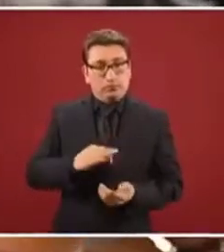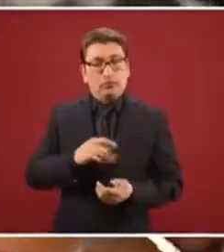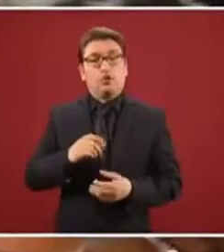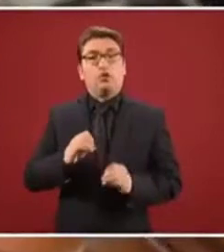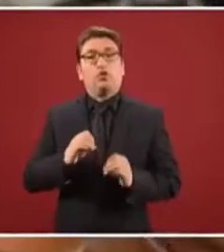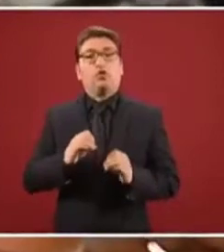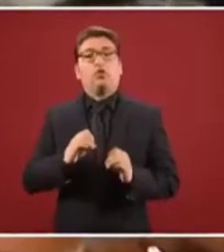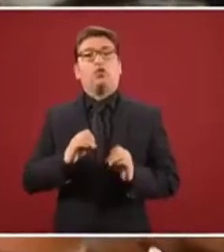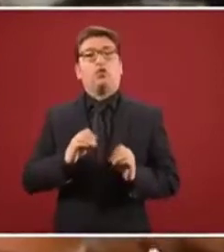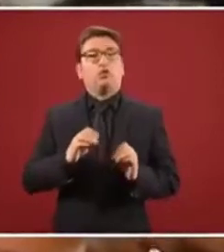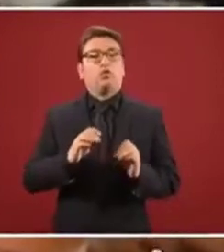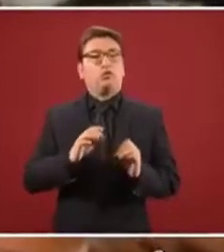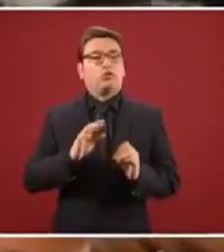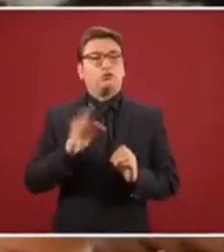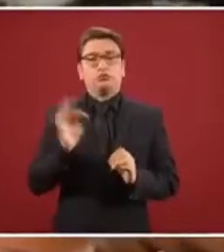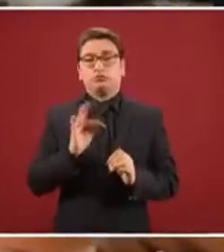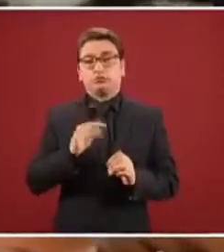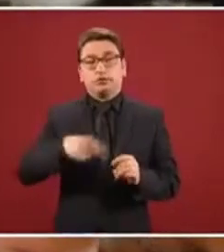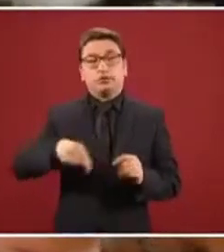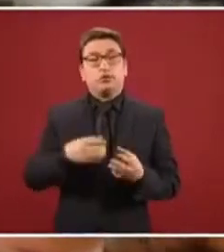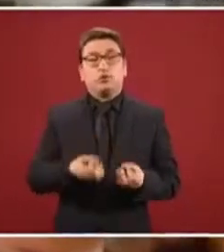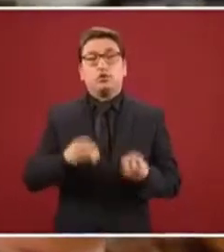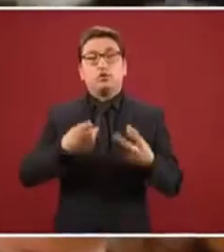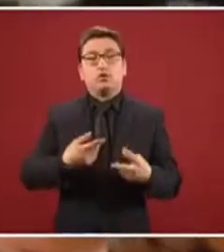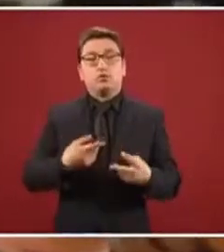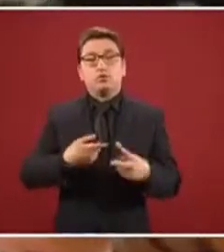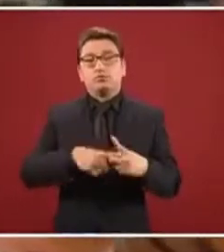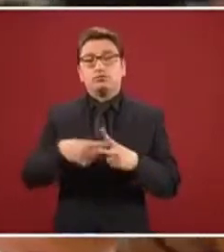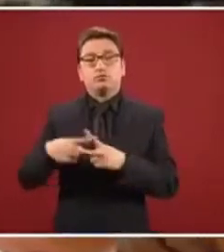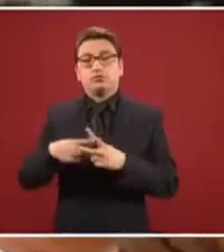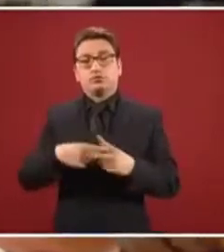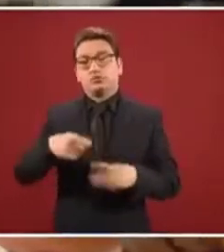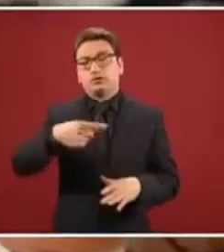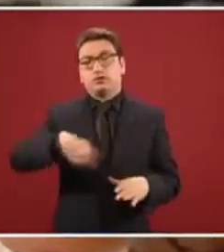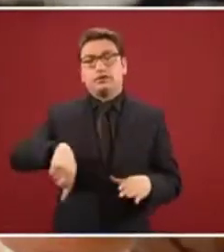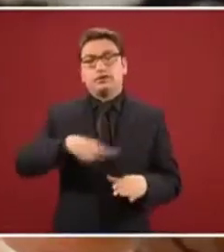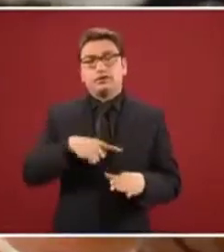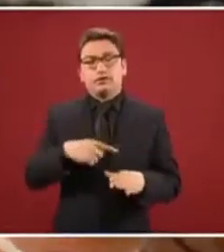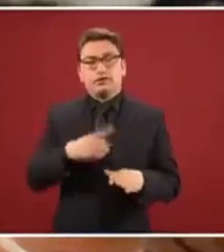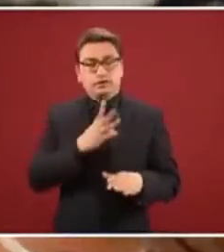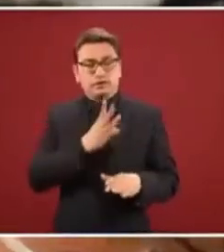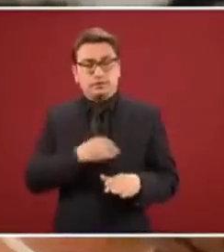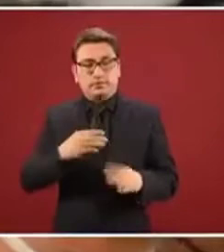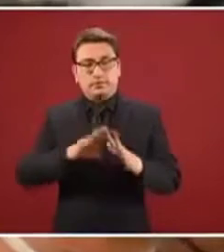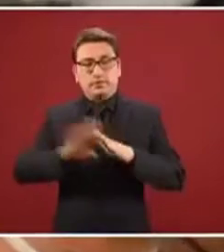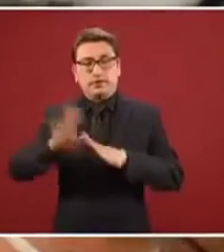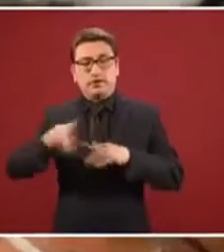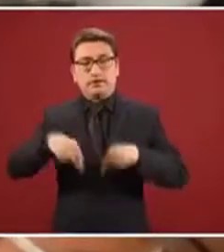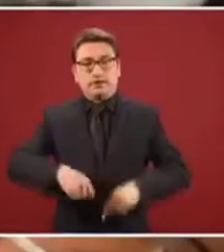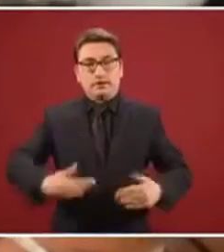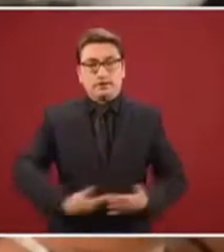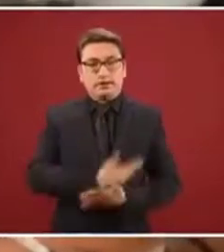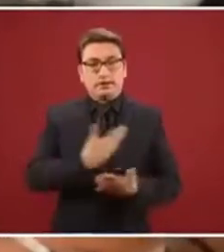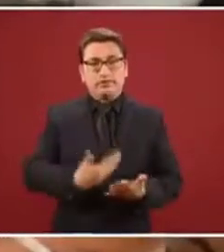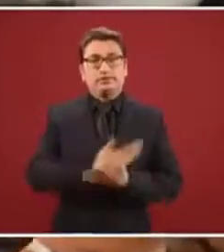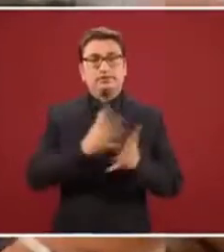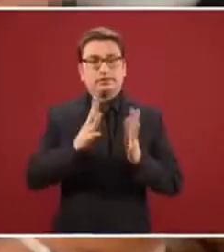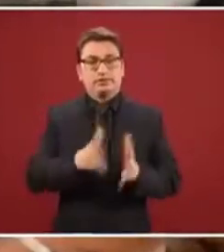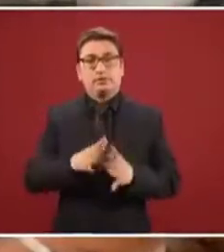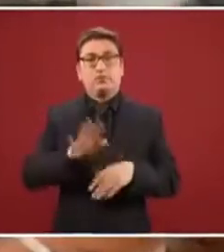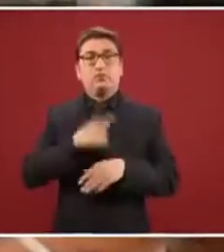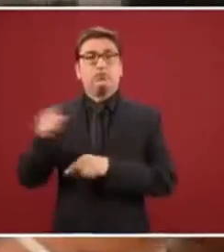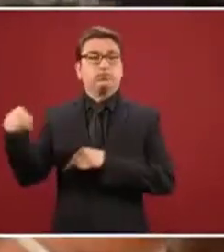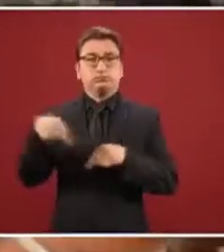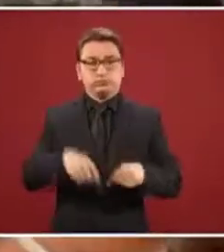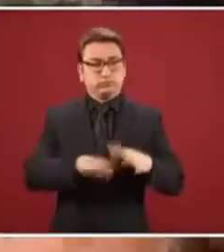Y tendrán el número de cuántos también hijos de migrantes han nacido en México ya a partir